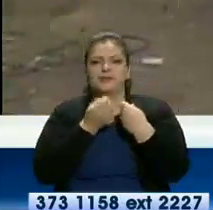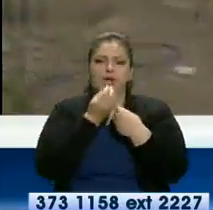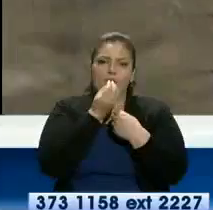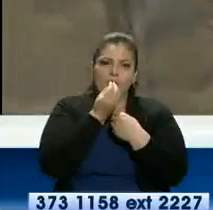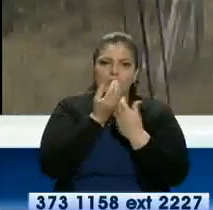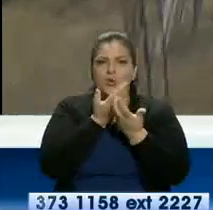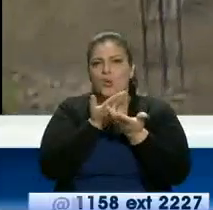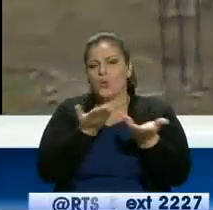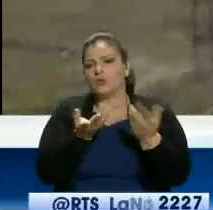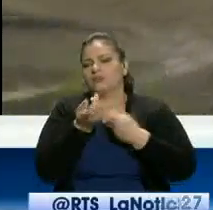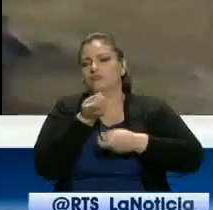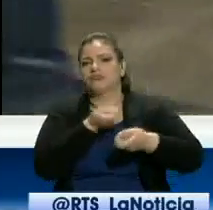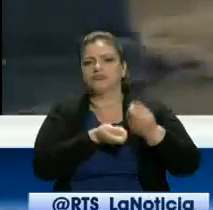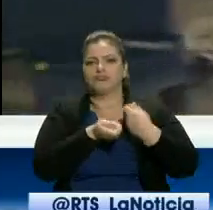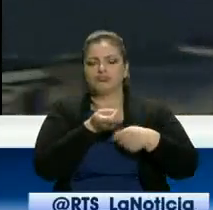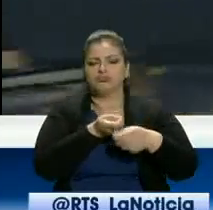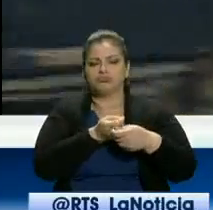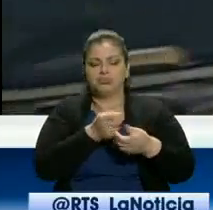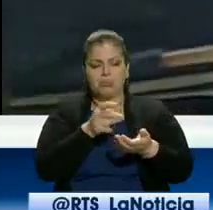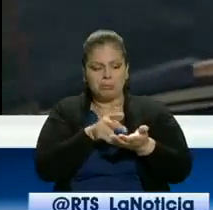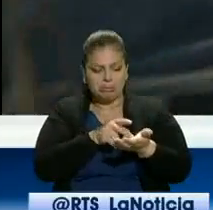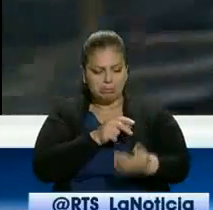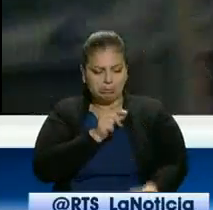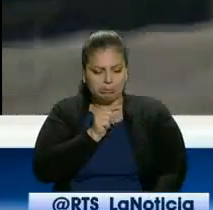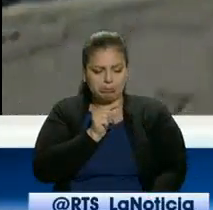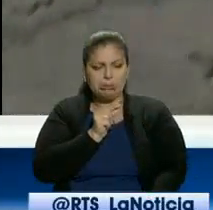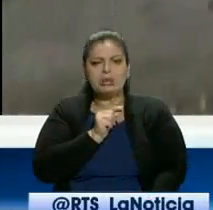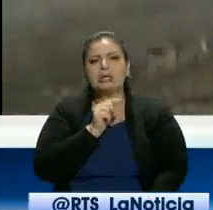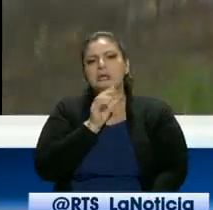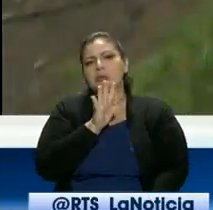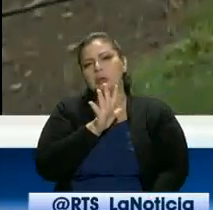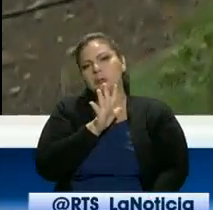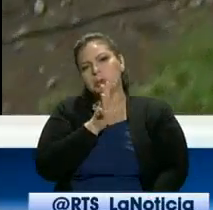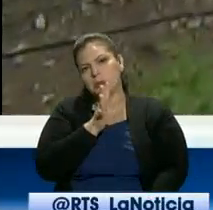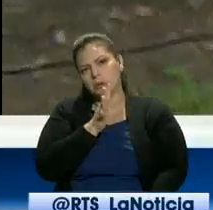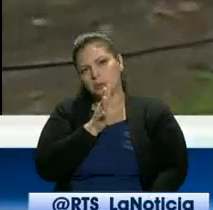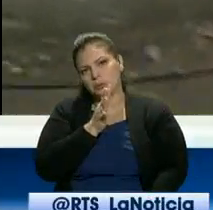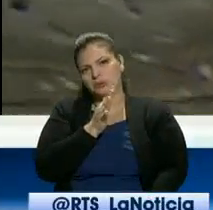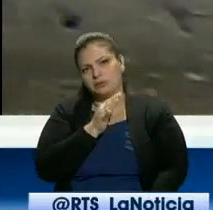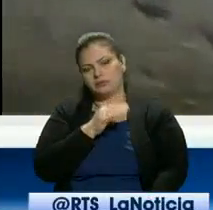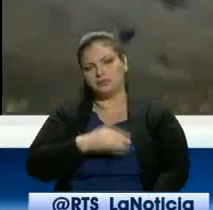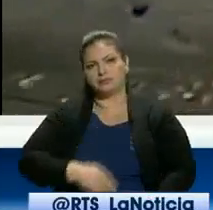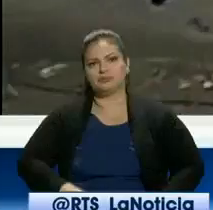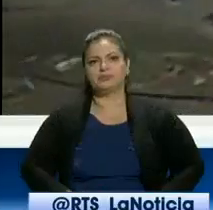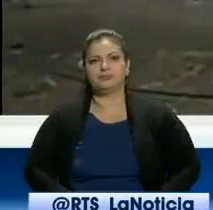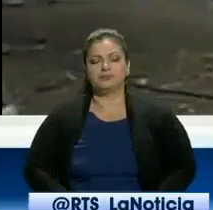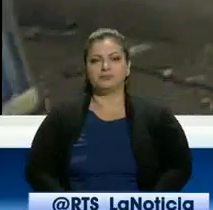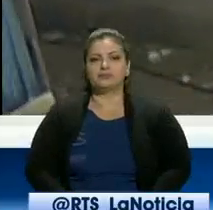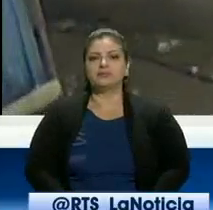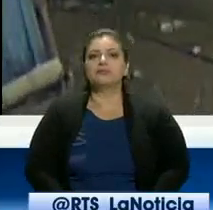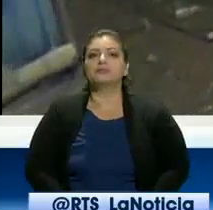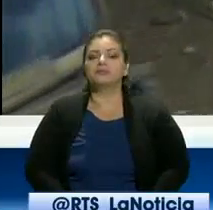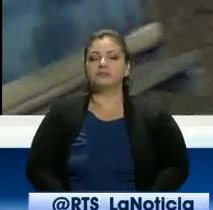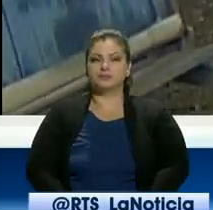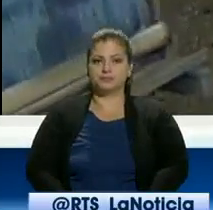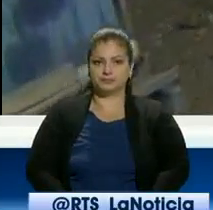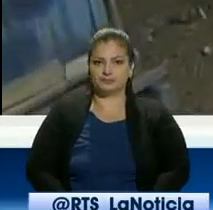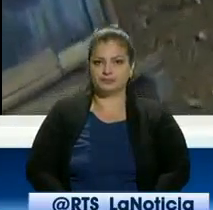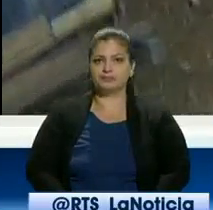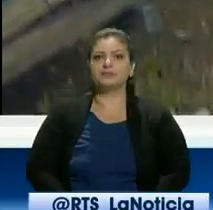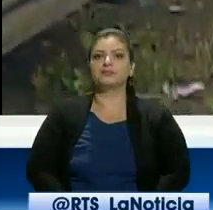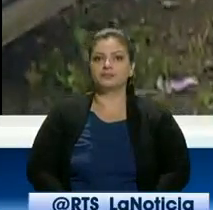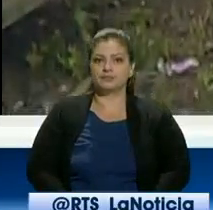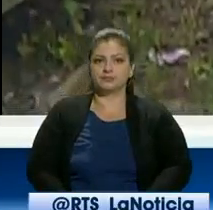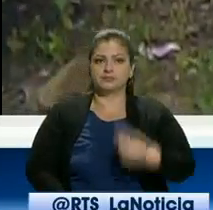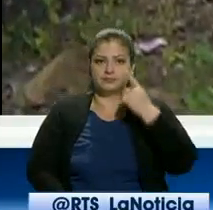nuevamente su casa, que las bases se desplomaron. Mire. Sobre estos pedazos de madera estaba